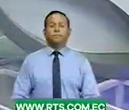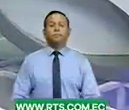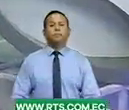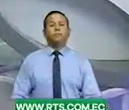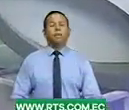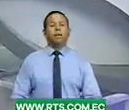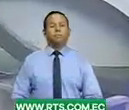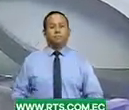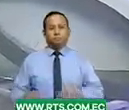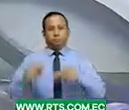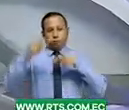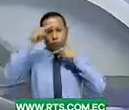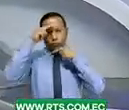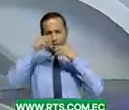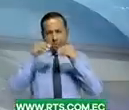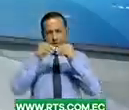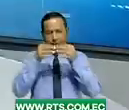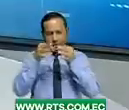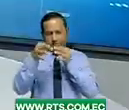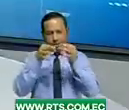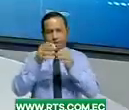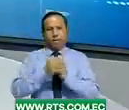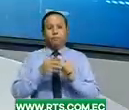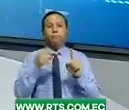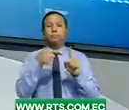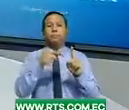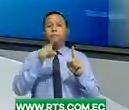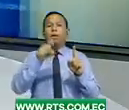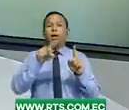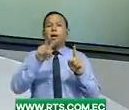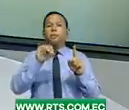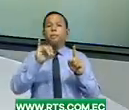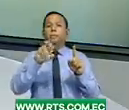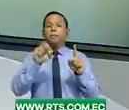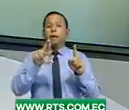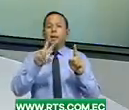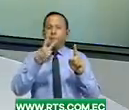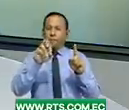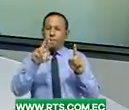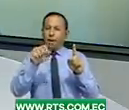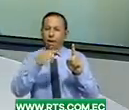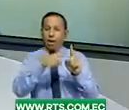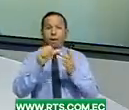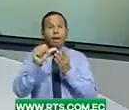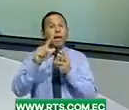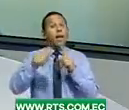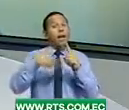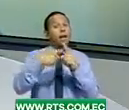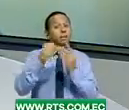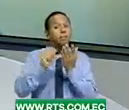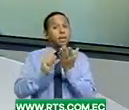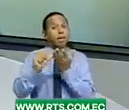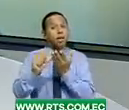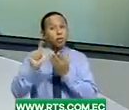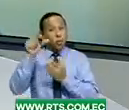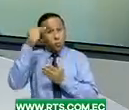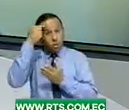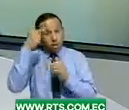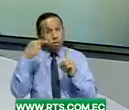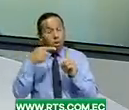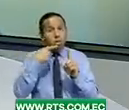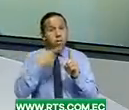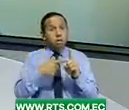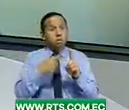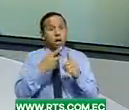Más noticias para todos ustedes. Javier Vera, exministro del actual mandatario, no podrá defenderse en libertad